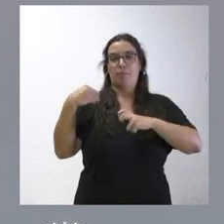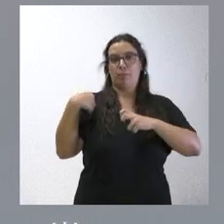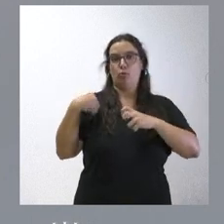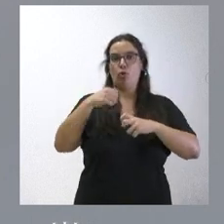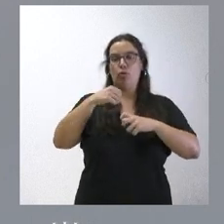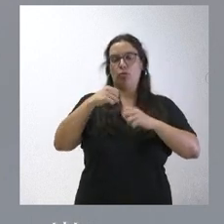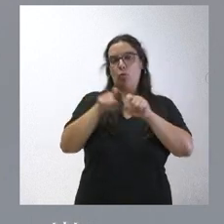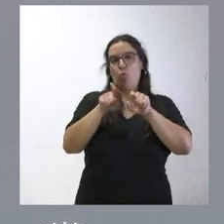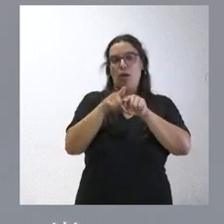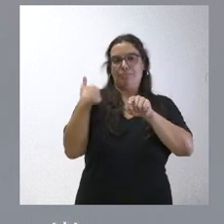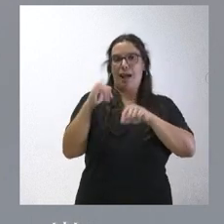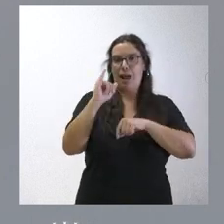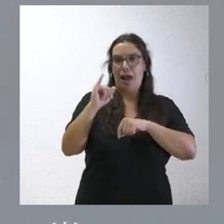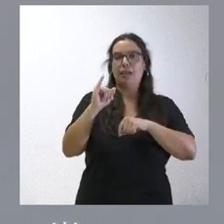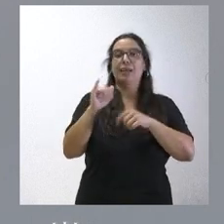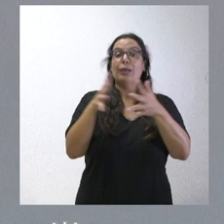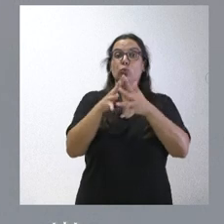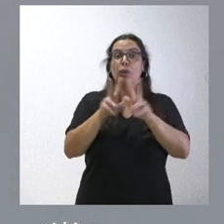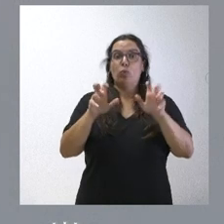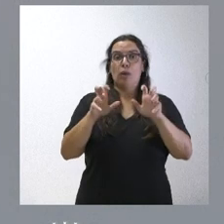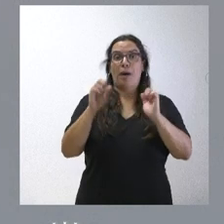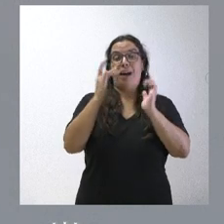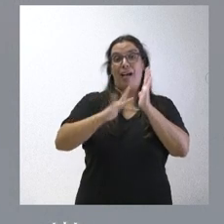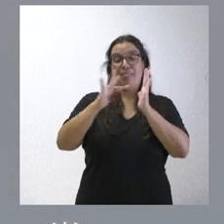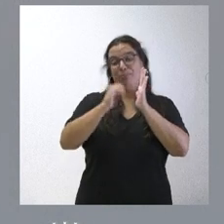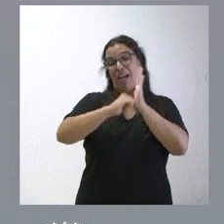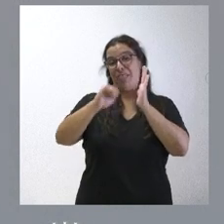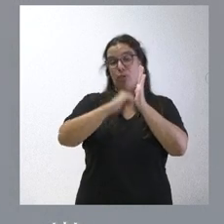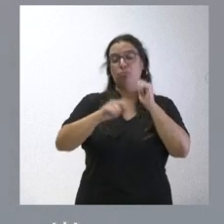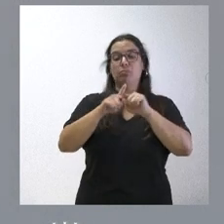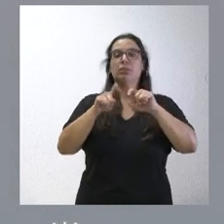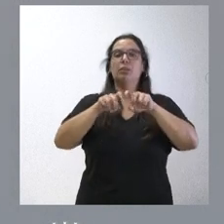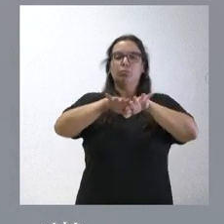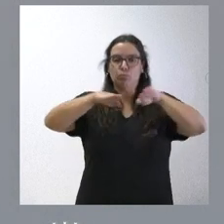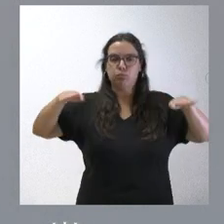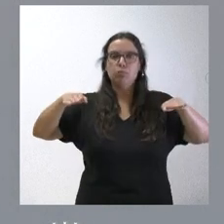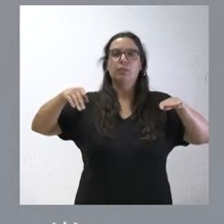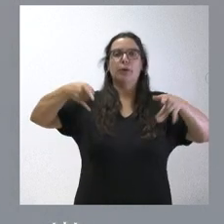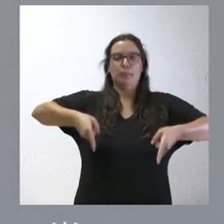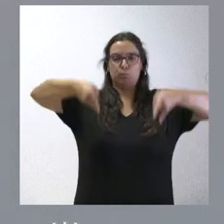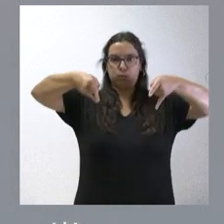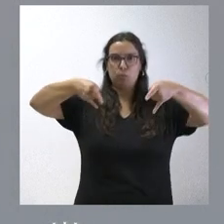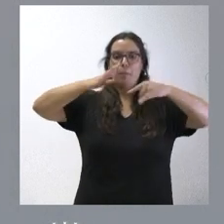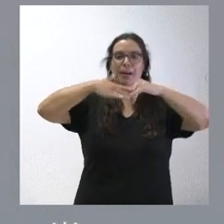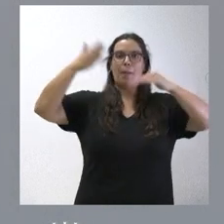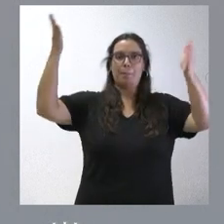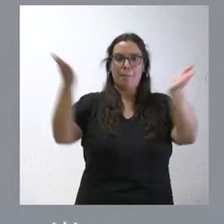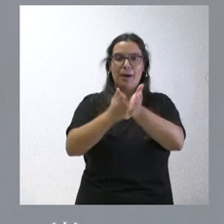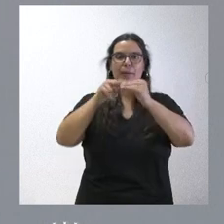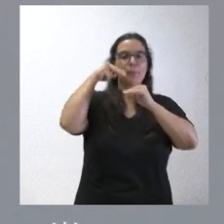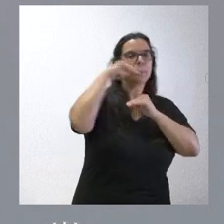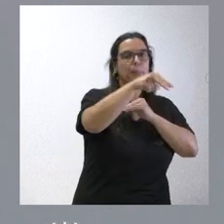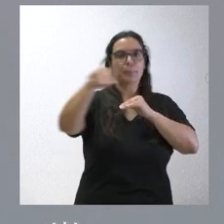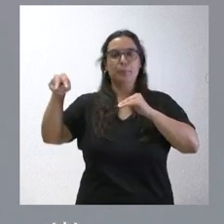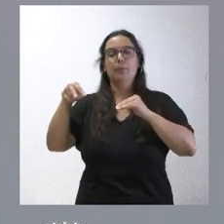mediante una estructura nueva de acero y crea una serie de nuevas plataformas con voladizos hacia el valle principal El noroeste